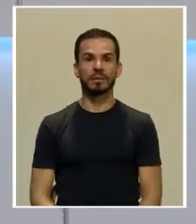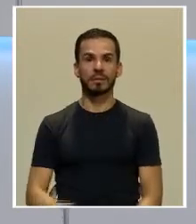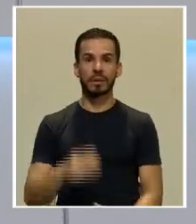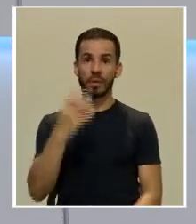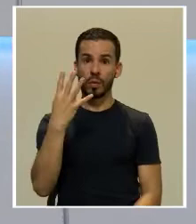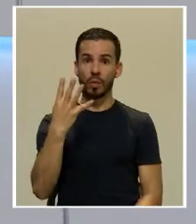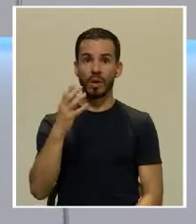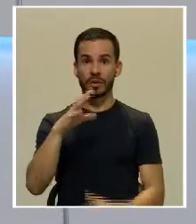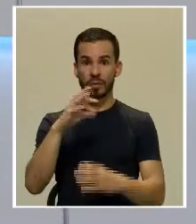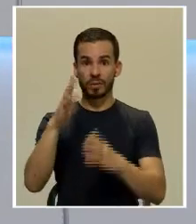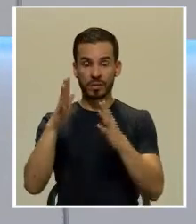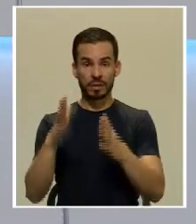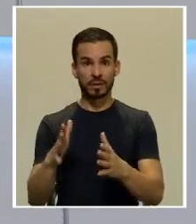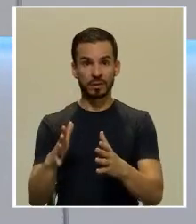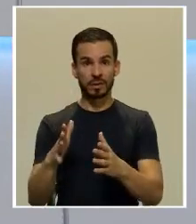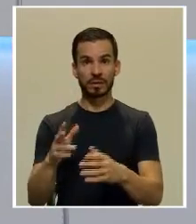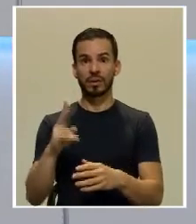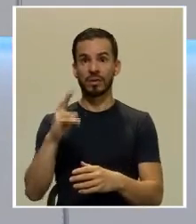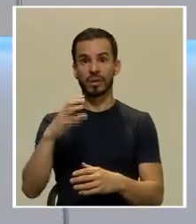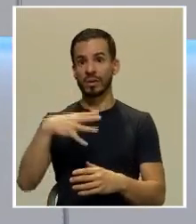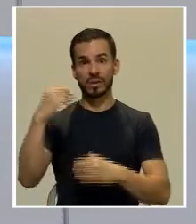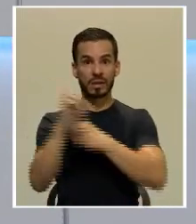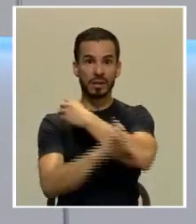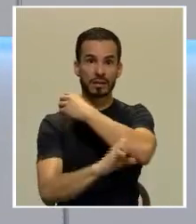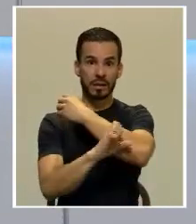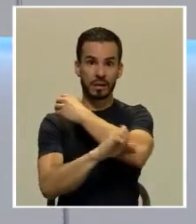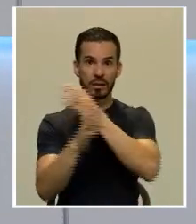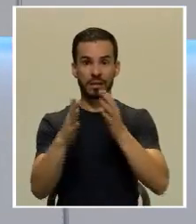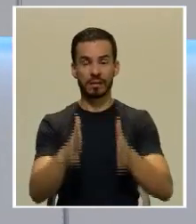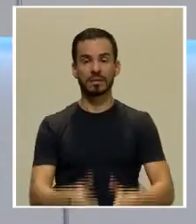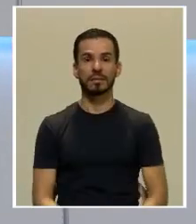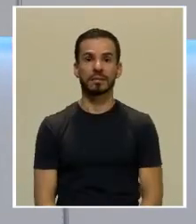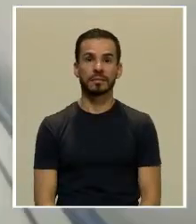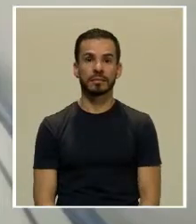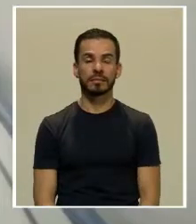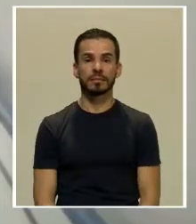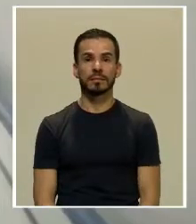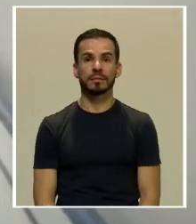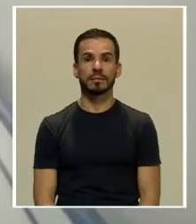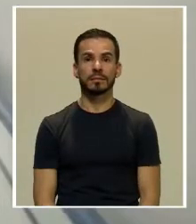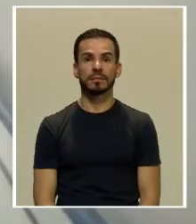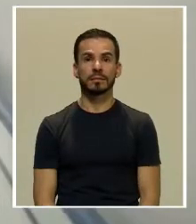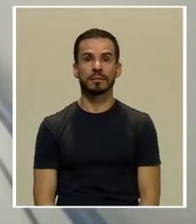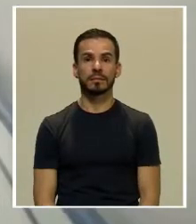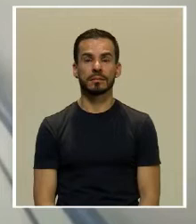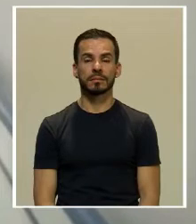trata de 4 costarricenses y 2 extranjeras.